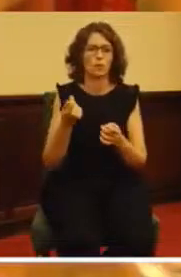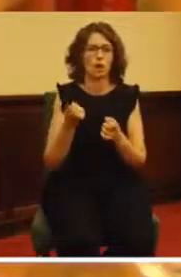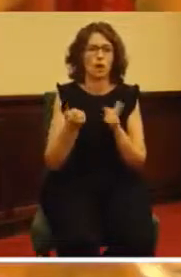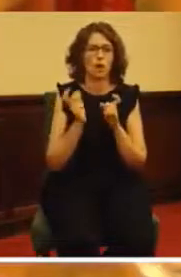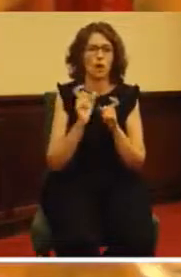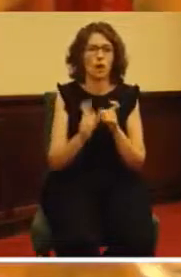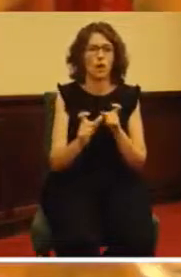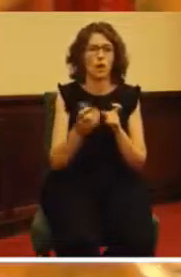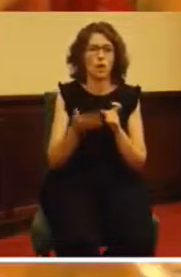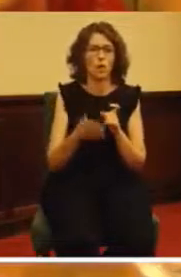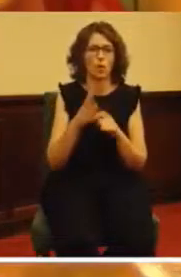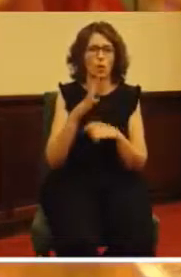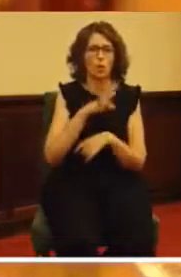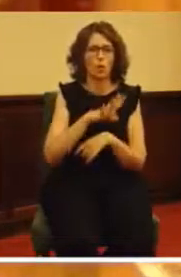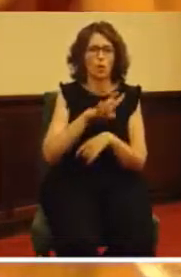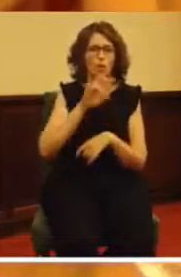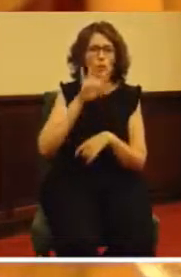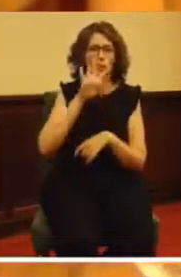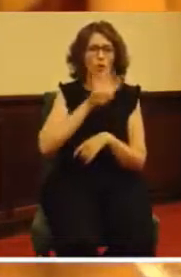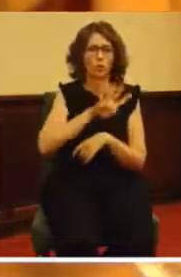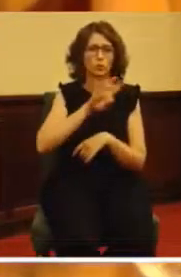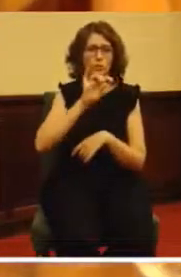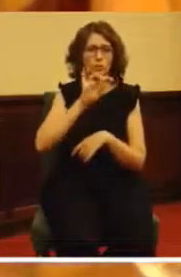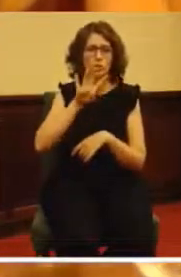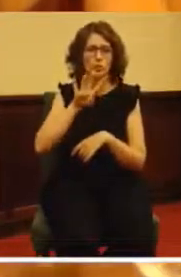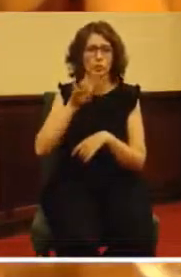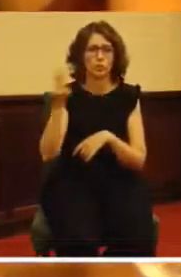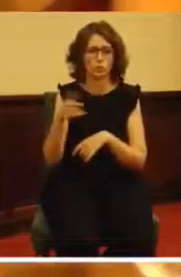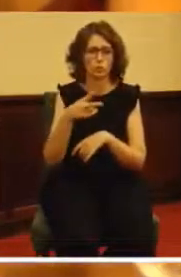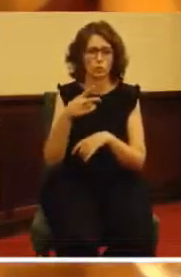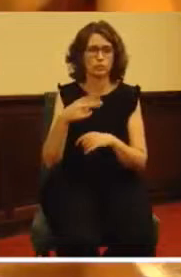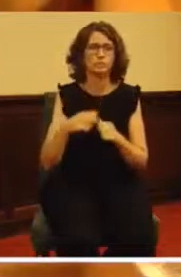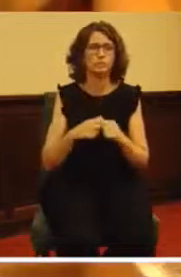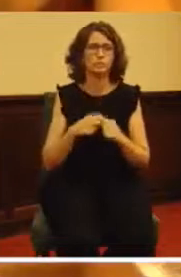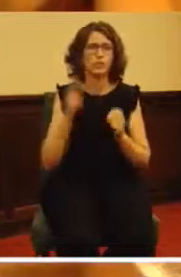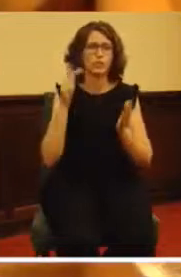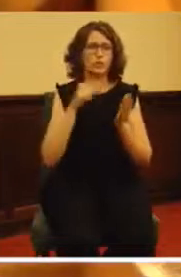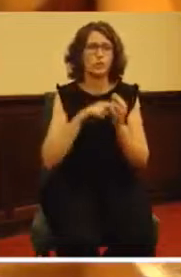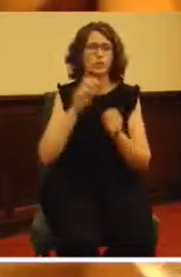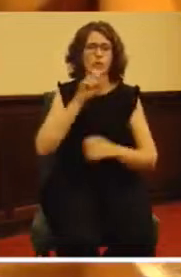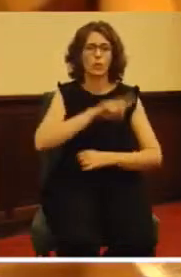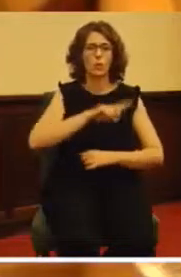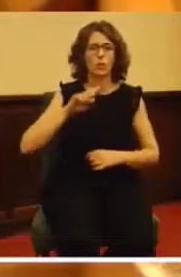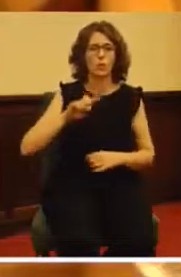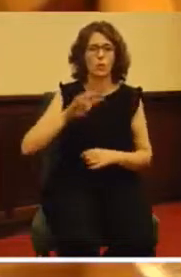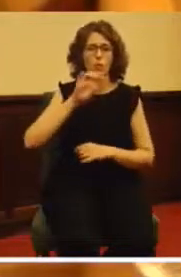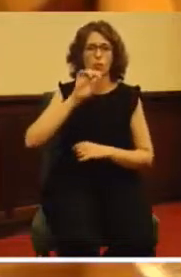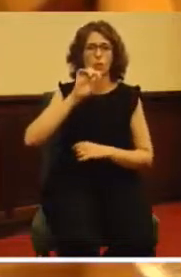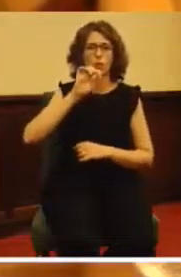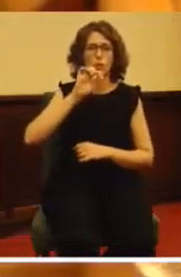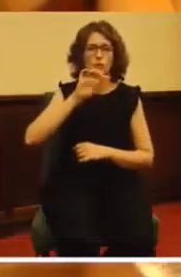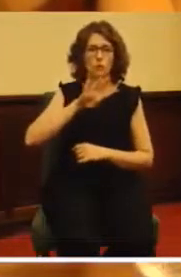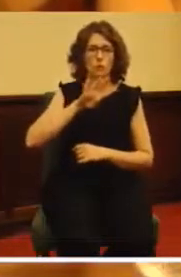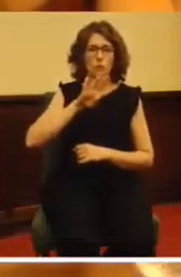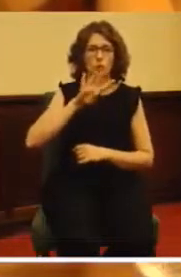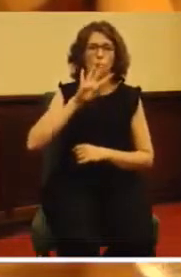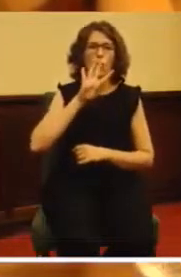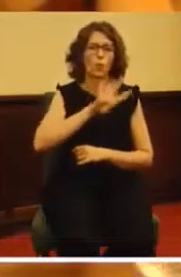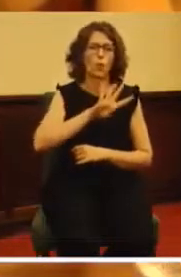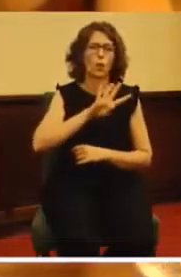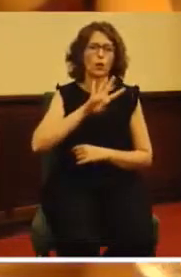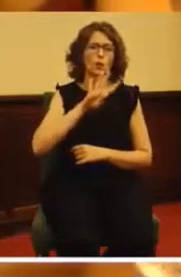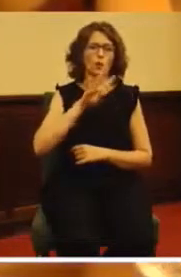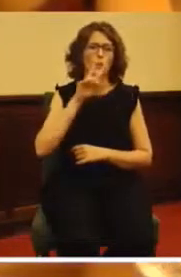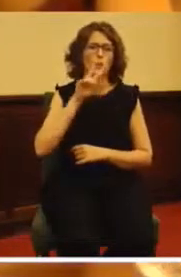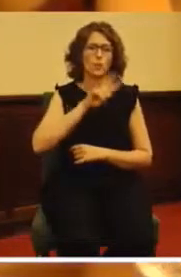pagó un importe de 414 euros. En el año 2011, 422, una diferencia